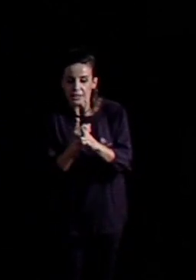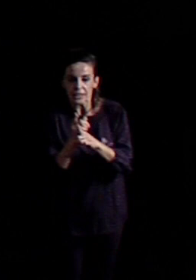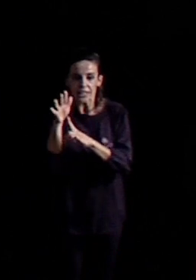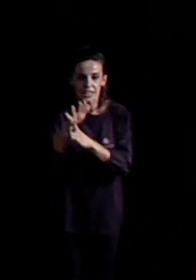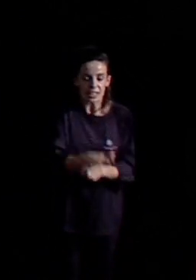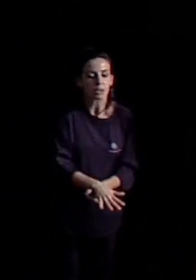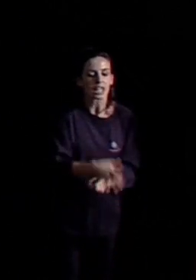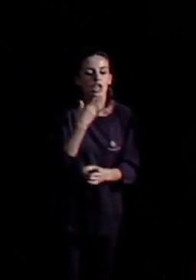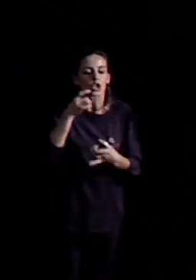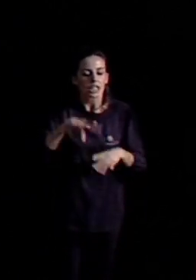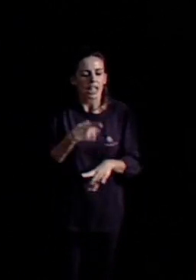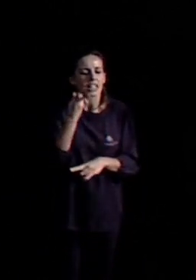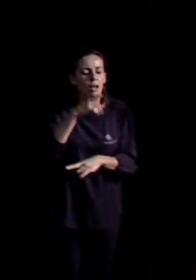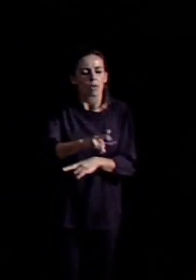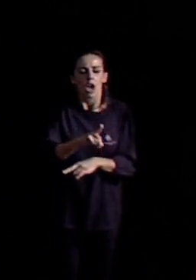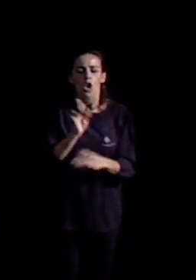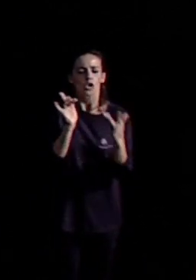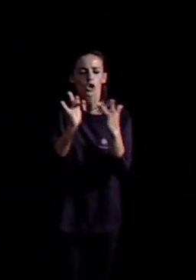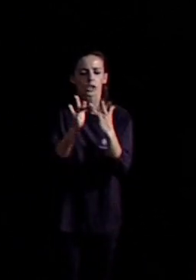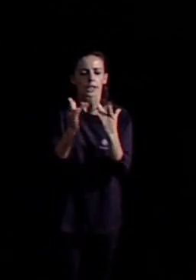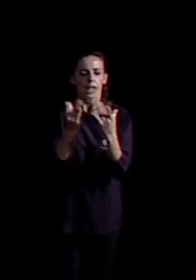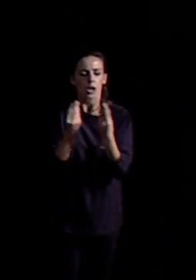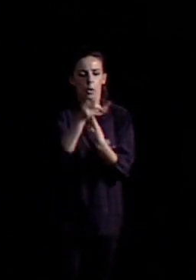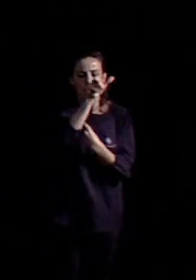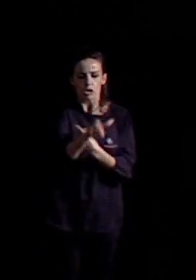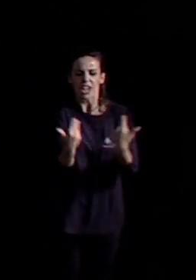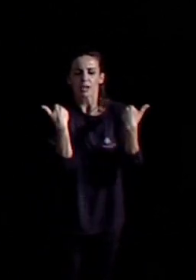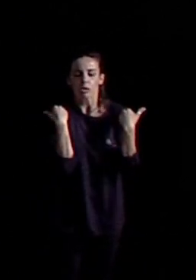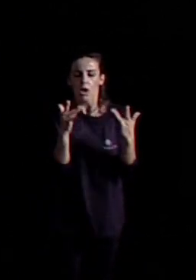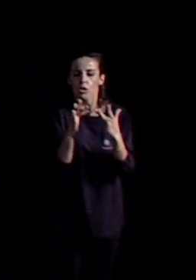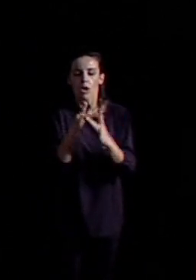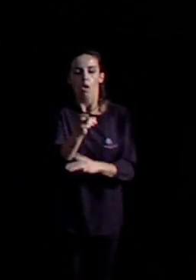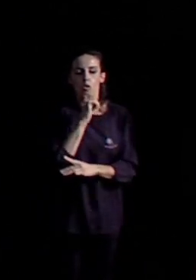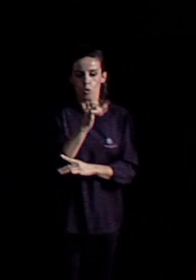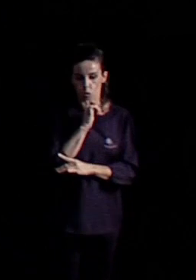y cómo se puede contactar con ellos.